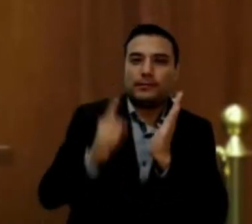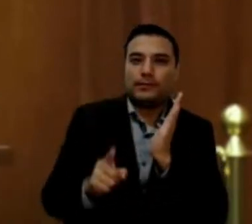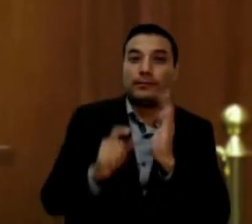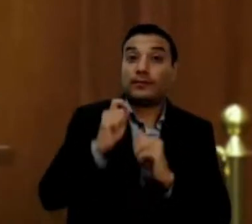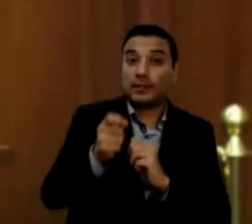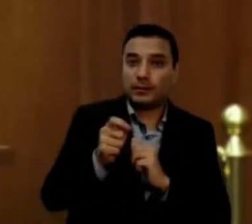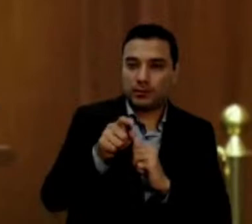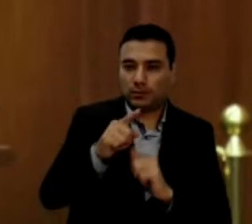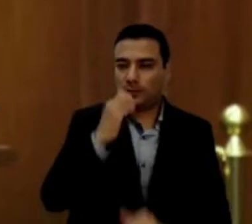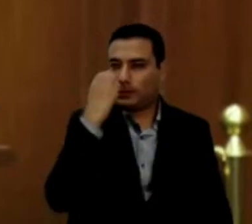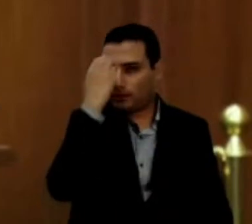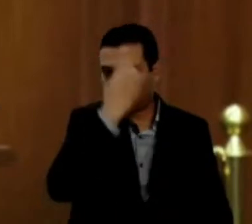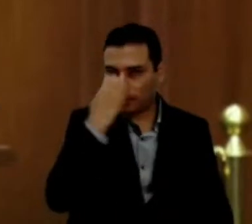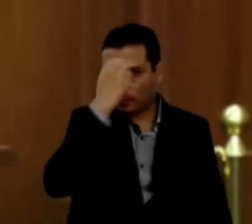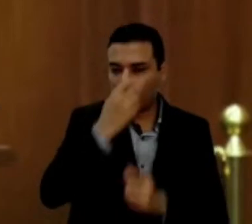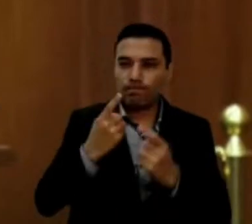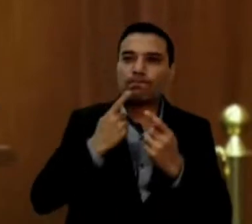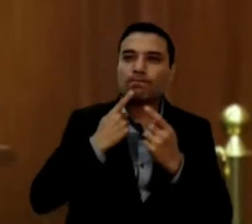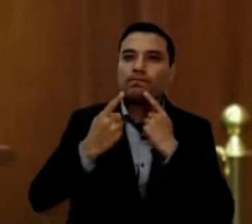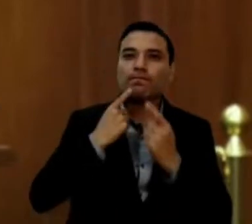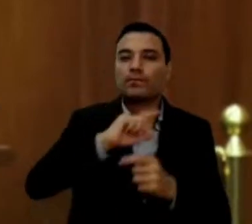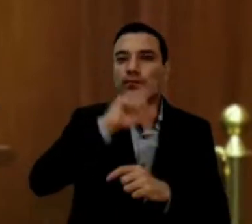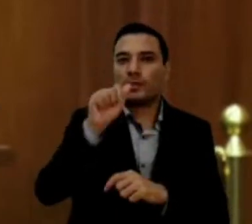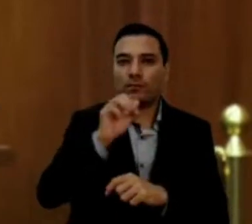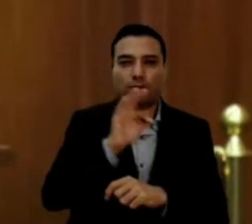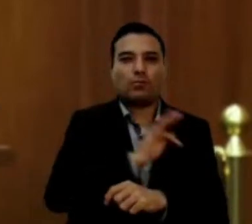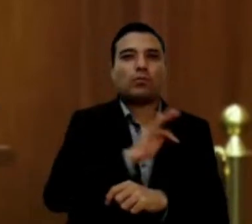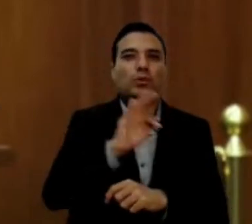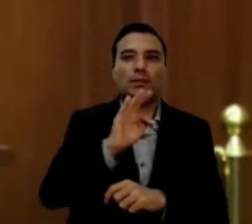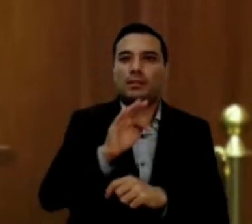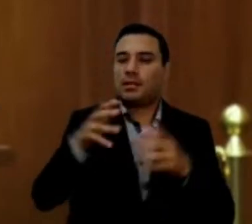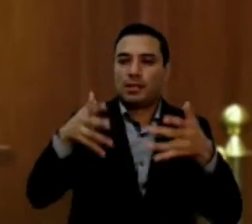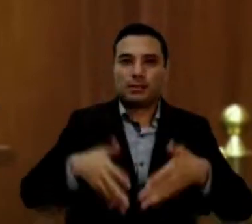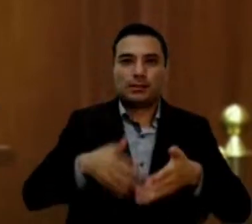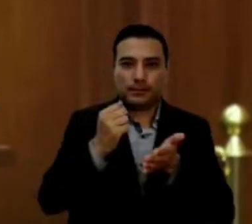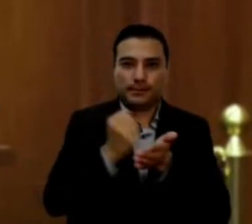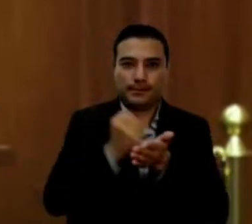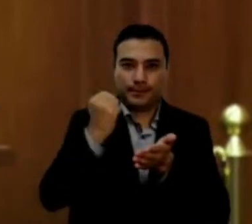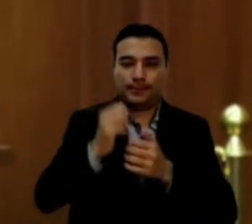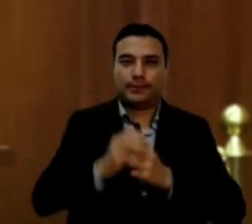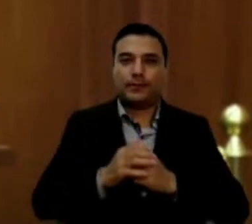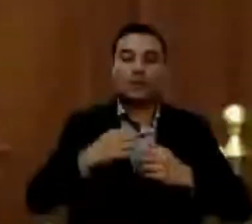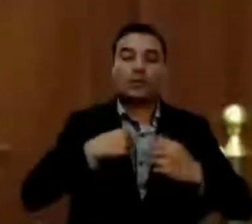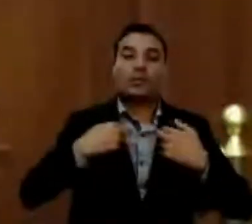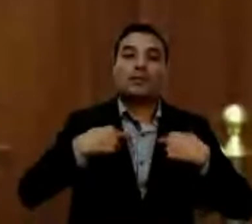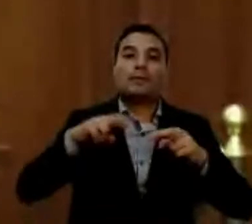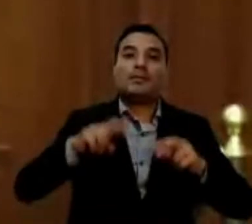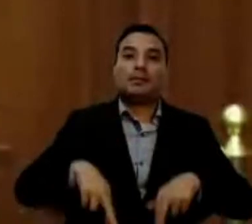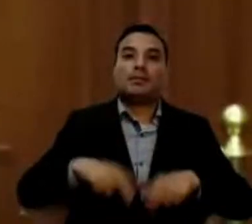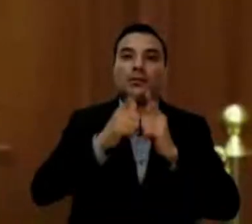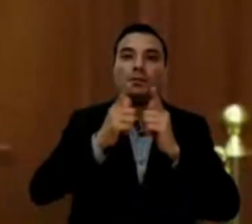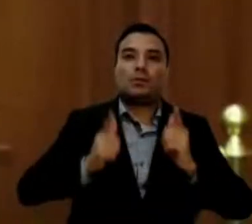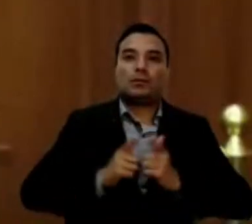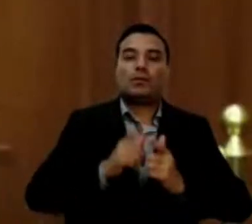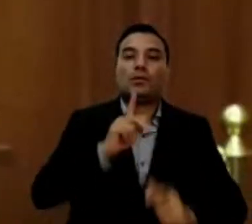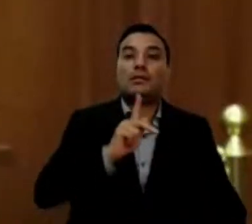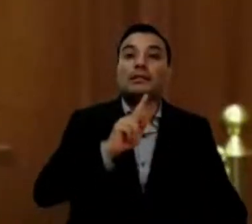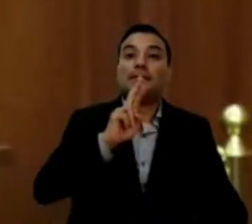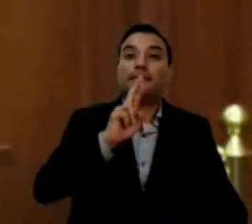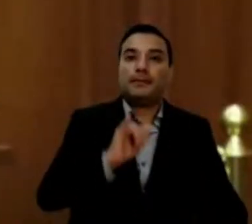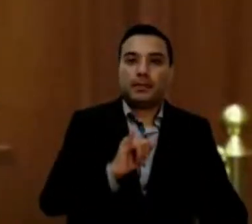su análisis, discusión y que sea aprobada en sus términos. A nombre del Grupo Parlamentario Revolucionario